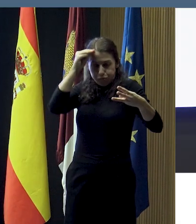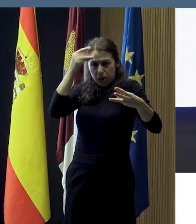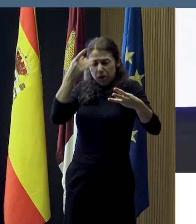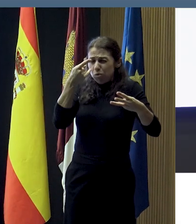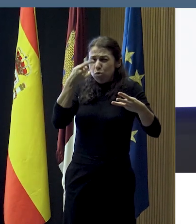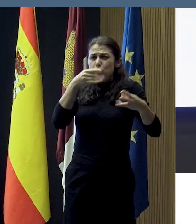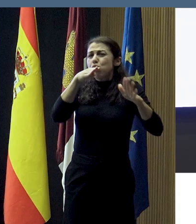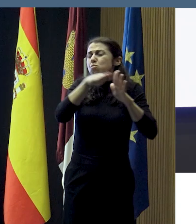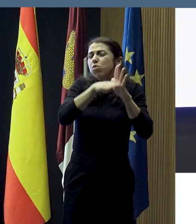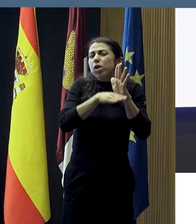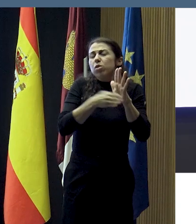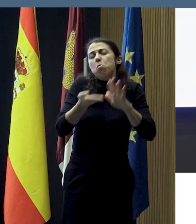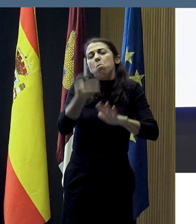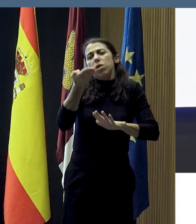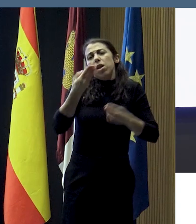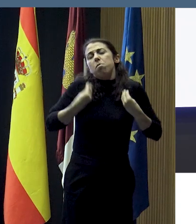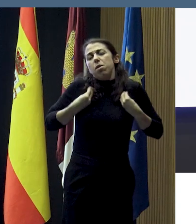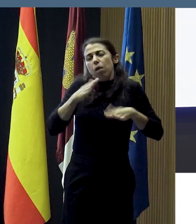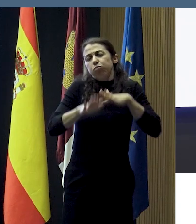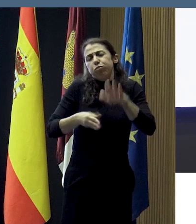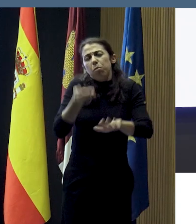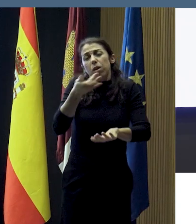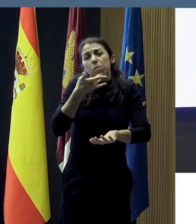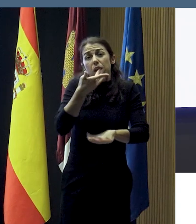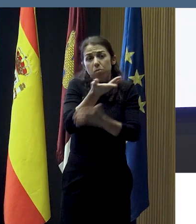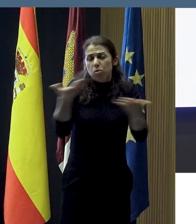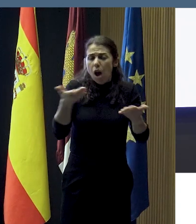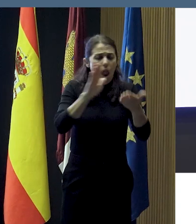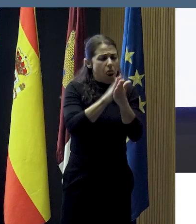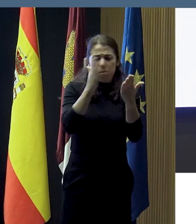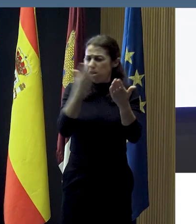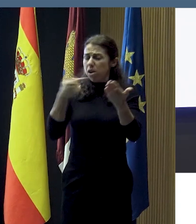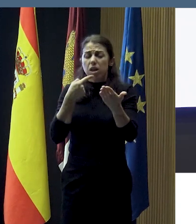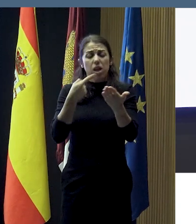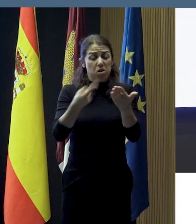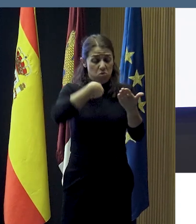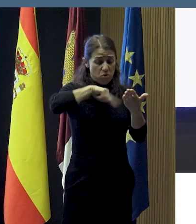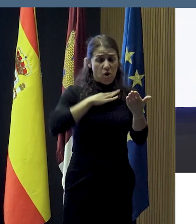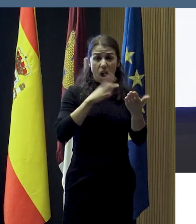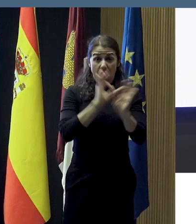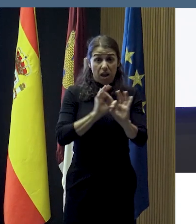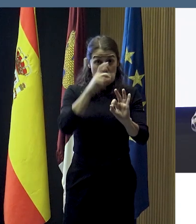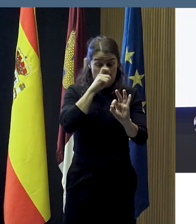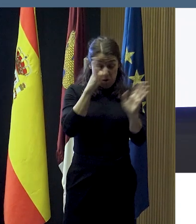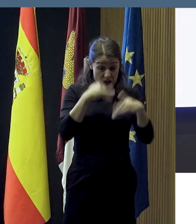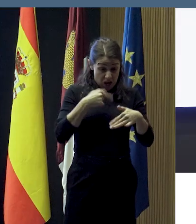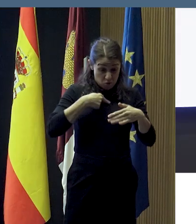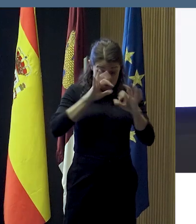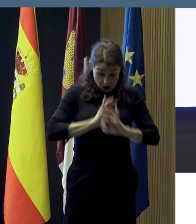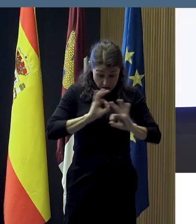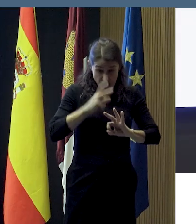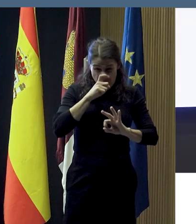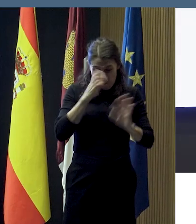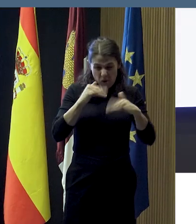es un proceso fundamental en nuestras vidas. Hay por ahí muchísimos libros que dicen que no somos nadie si no tenemos memoria, si no tenemos